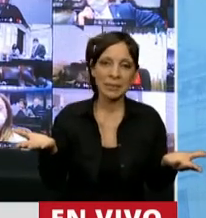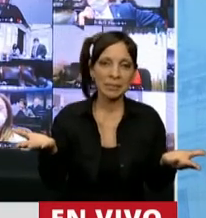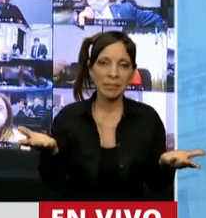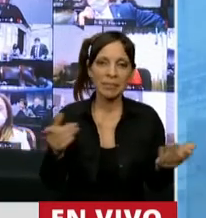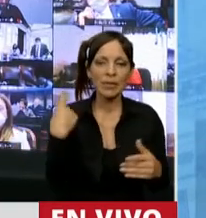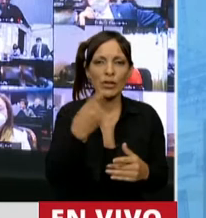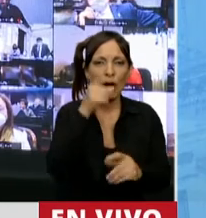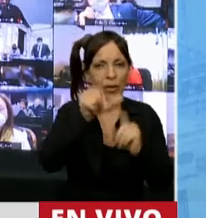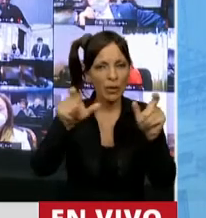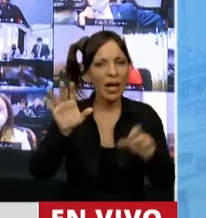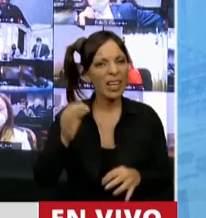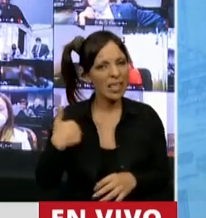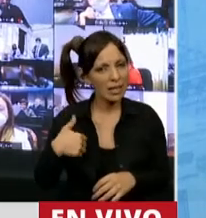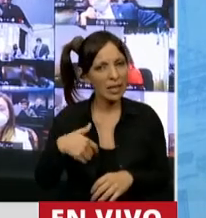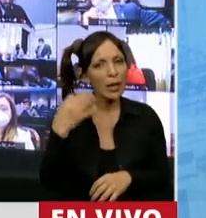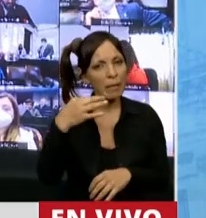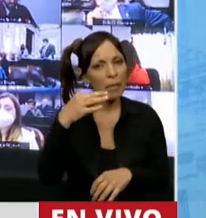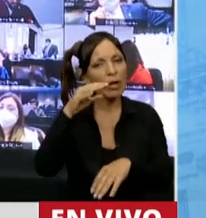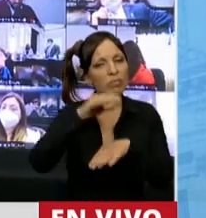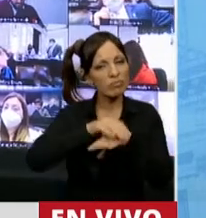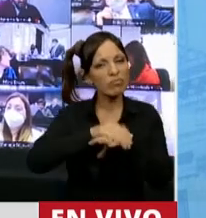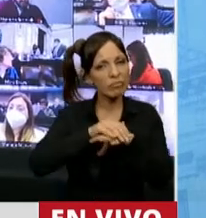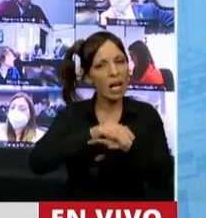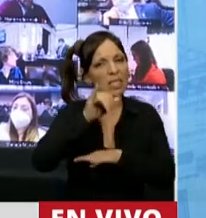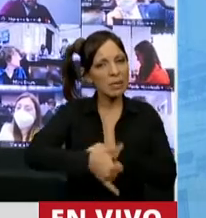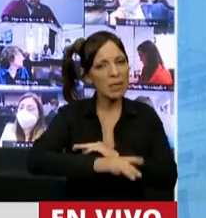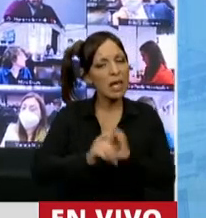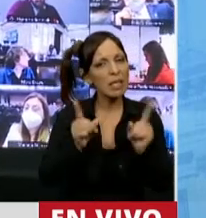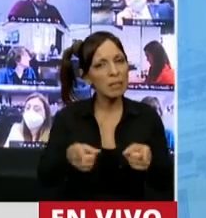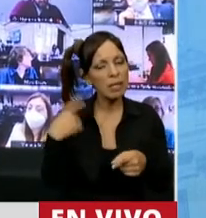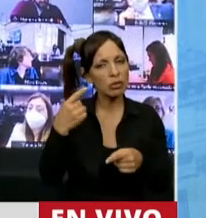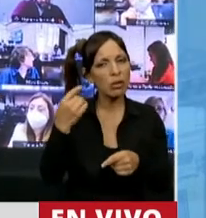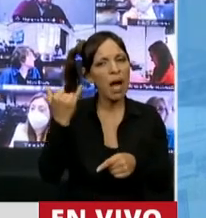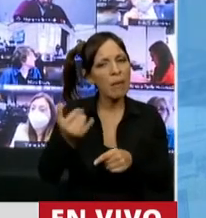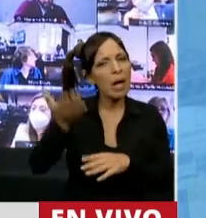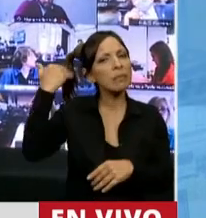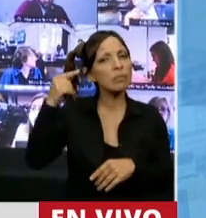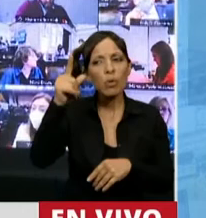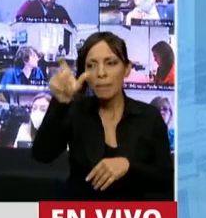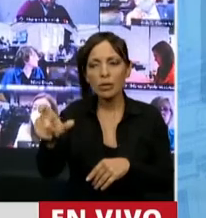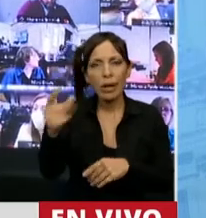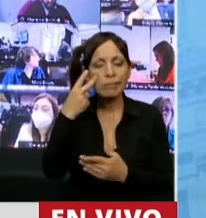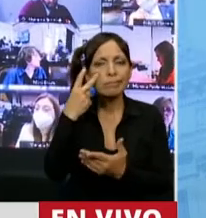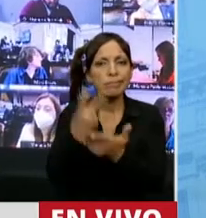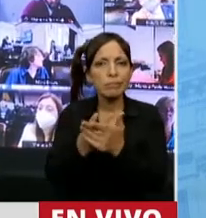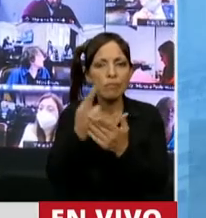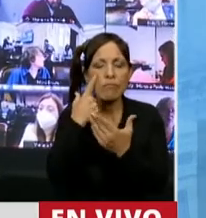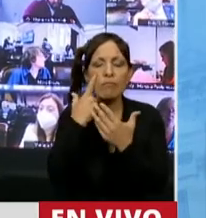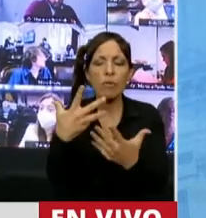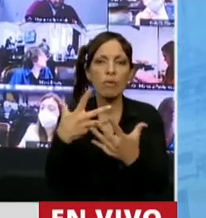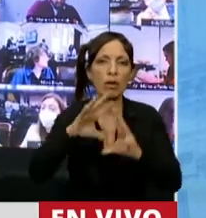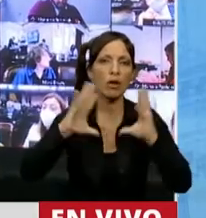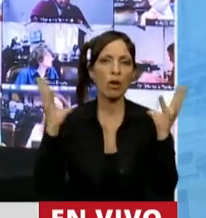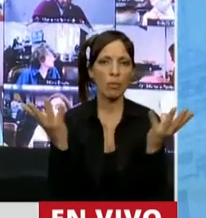que los argentinos tenemos que hacernos cargo que tuvimos alguien reconocido en el mundo, alguien que